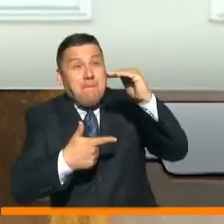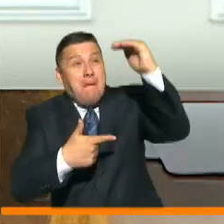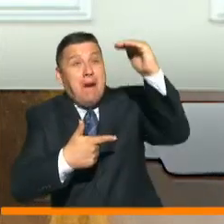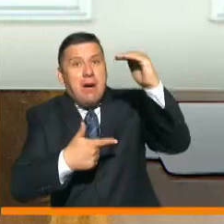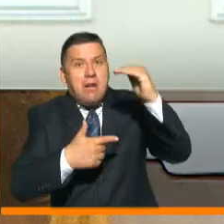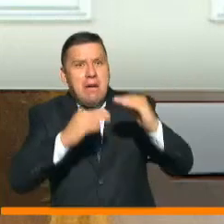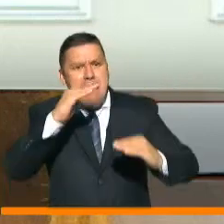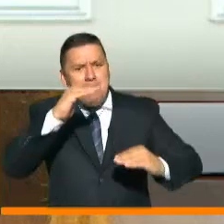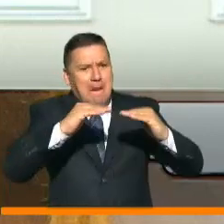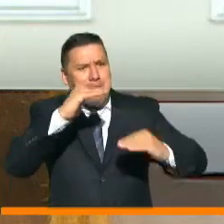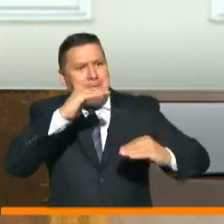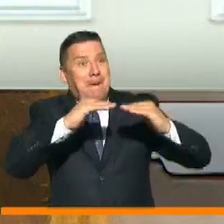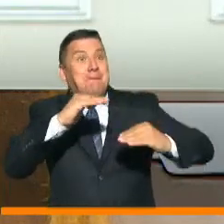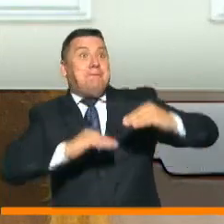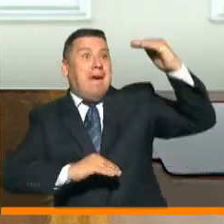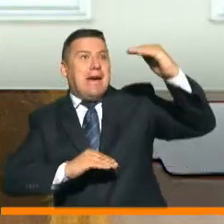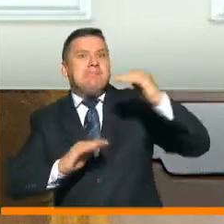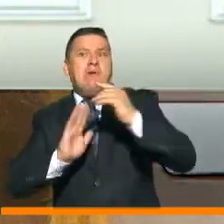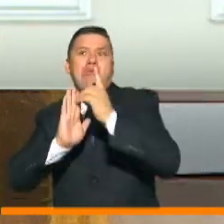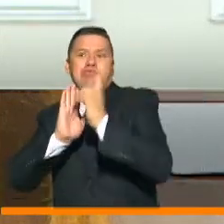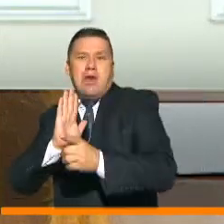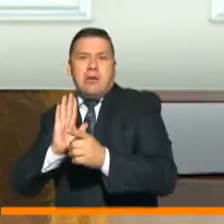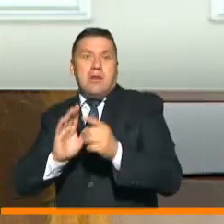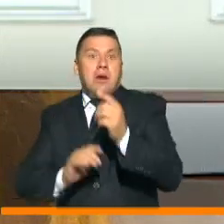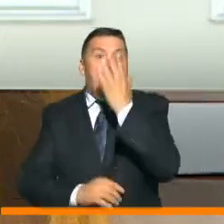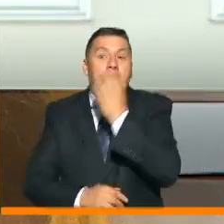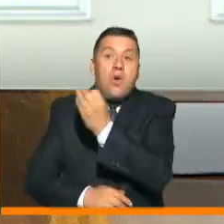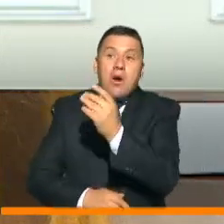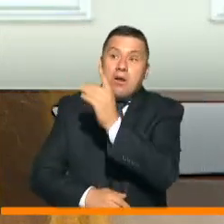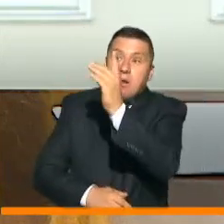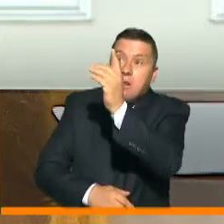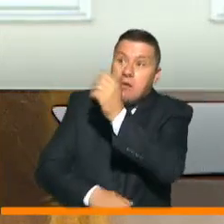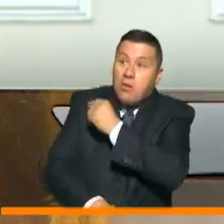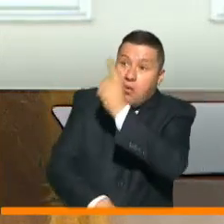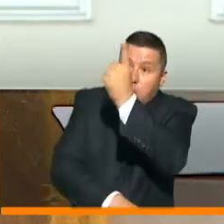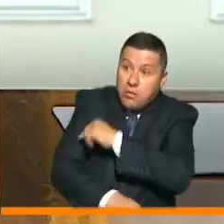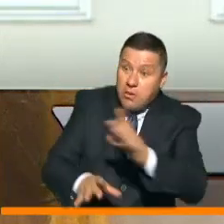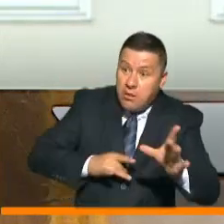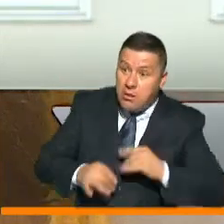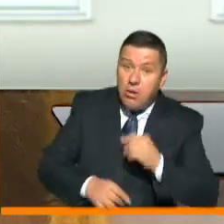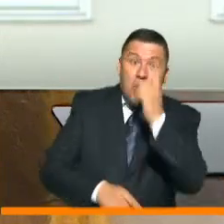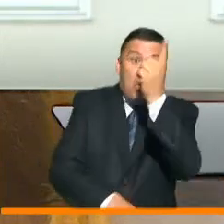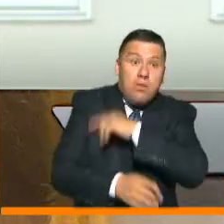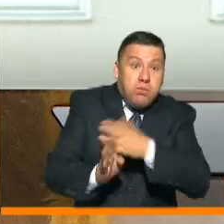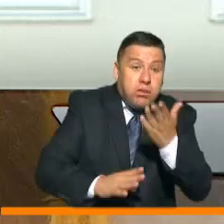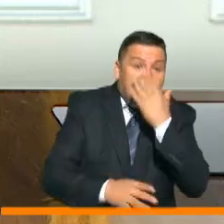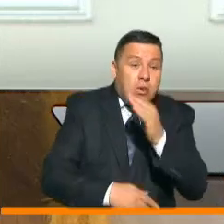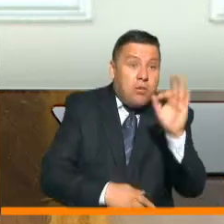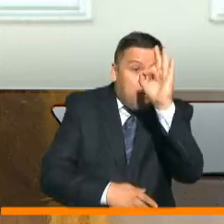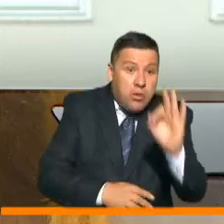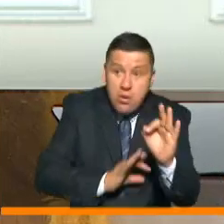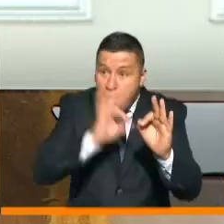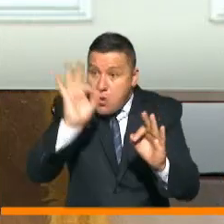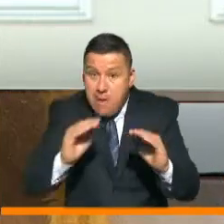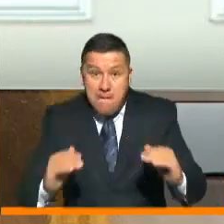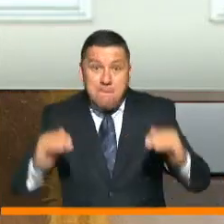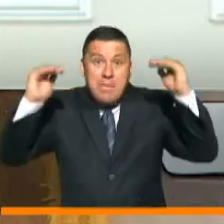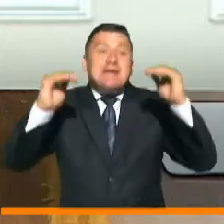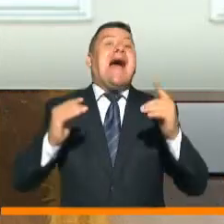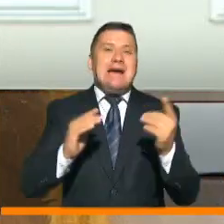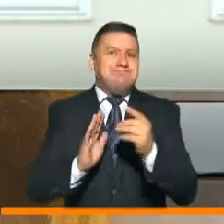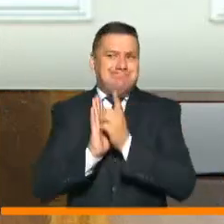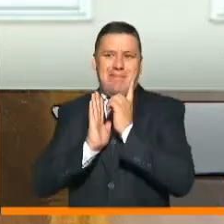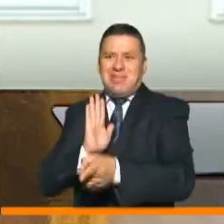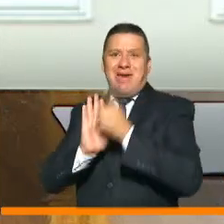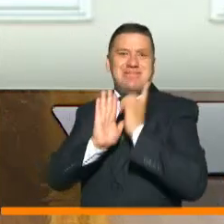siguiendo patrones relacionados con contagios por millón y muertes por millón. De manera que estas medidas se van tomando